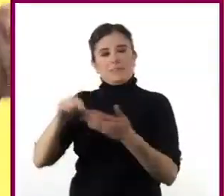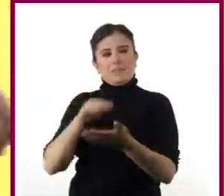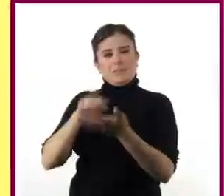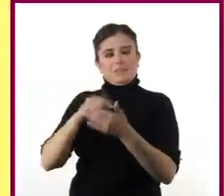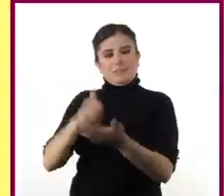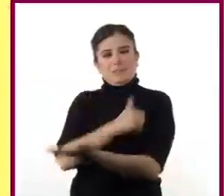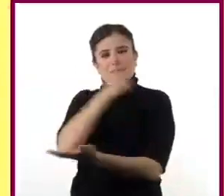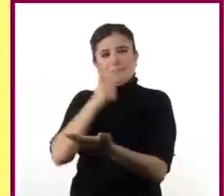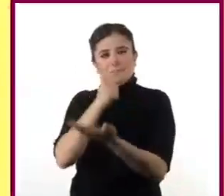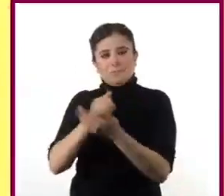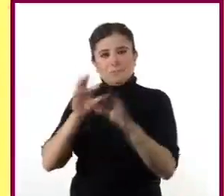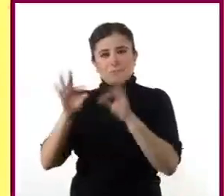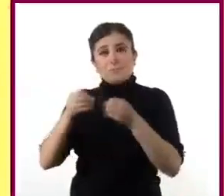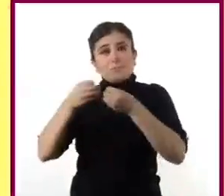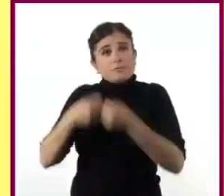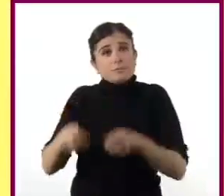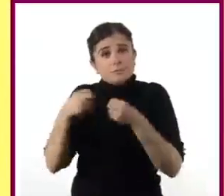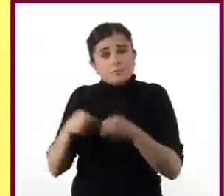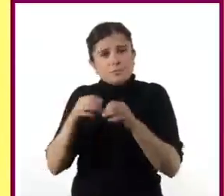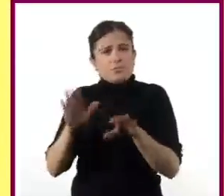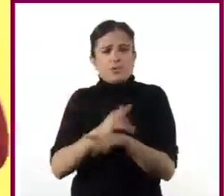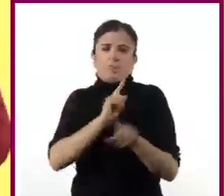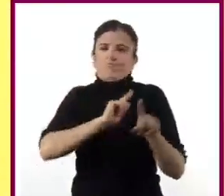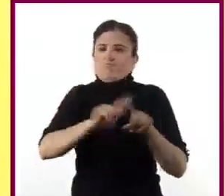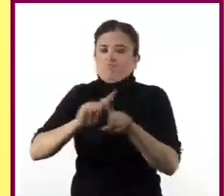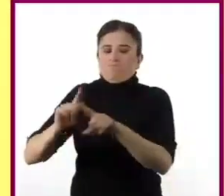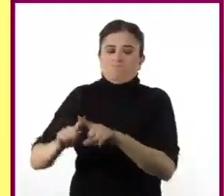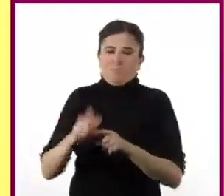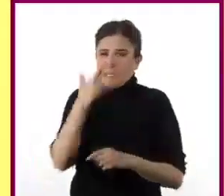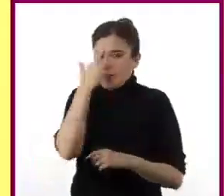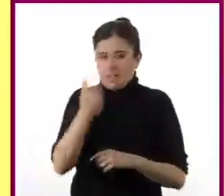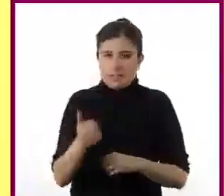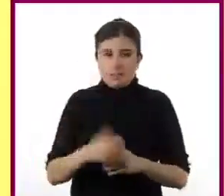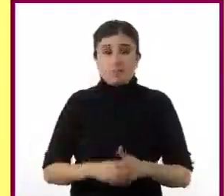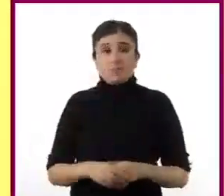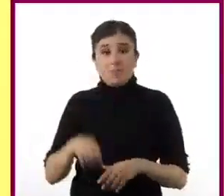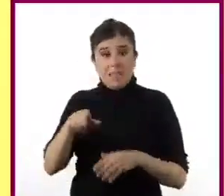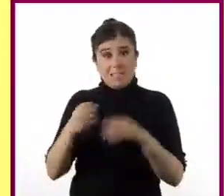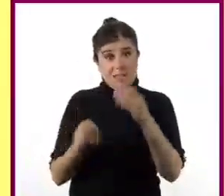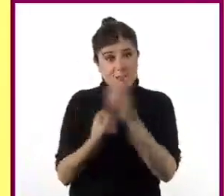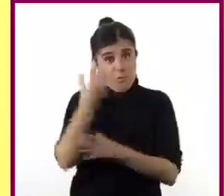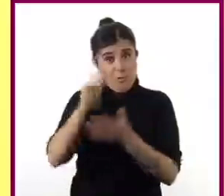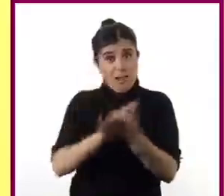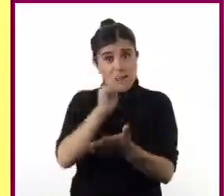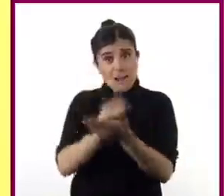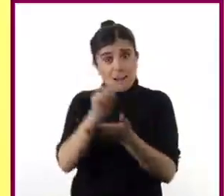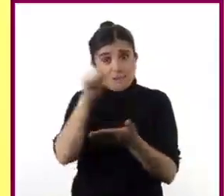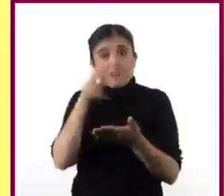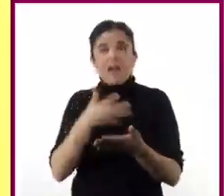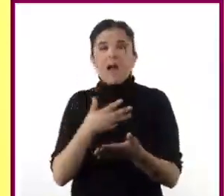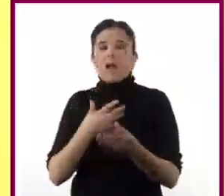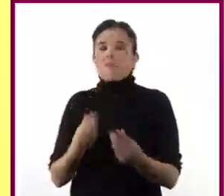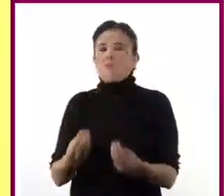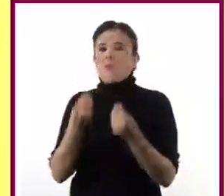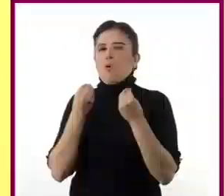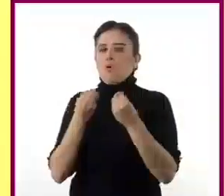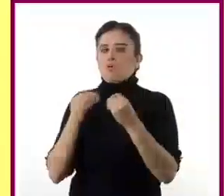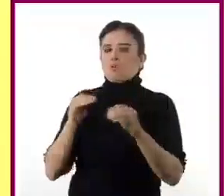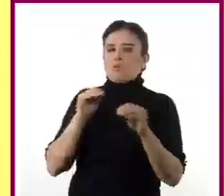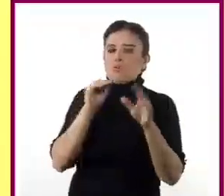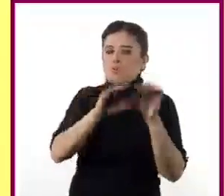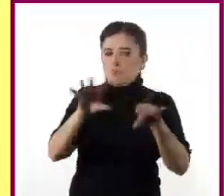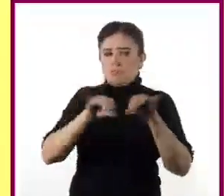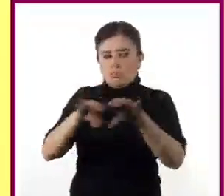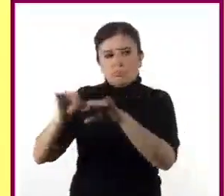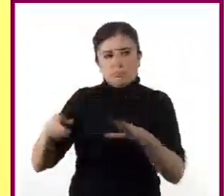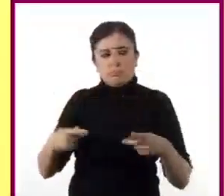el poder que había ido perdiendo por diversas circunstancias. Estas reformas tuvieron un fuerte impacto en diversos ámbitos